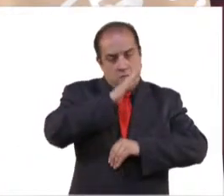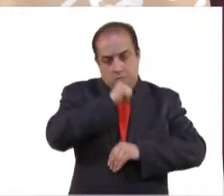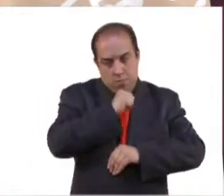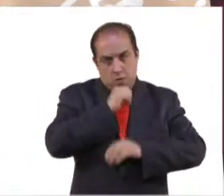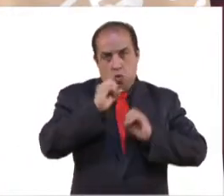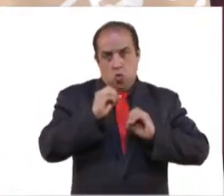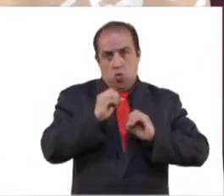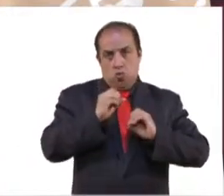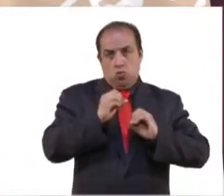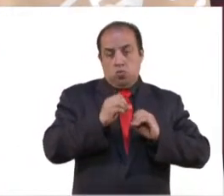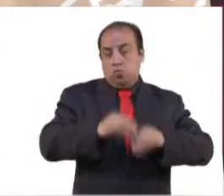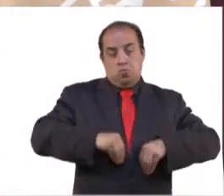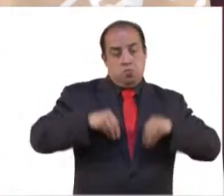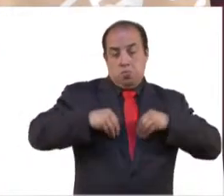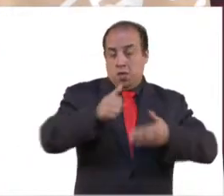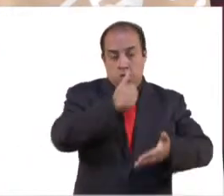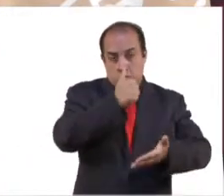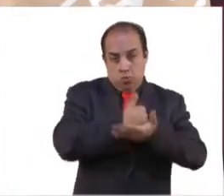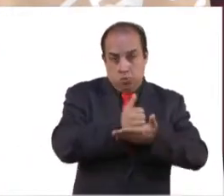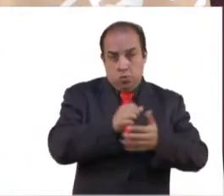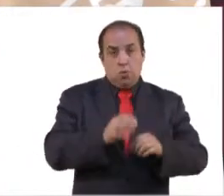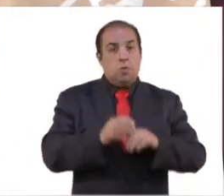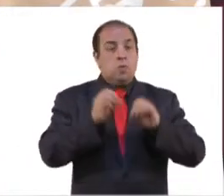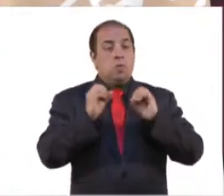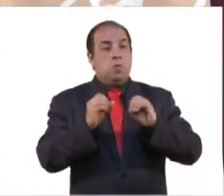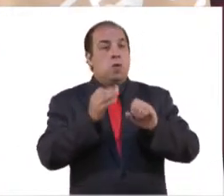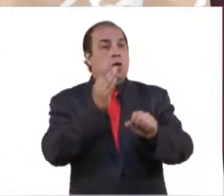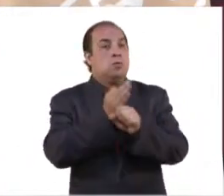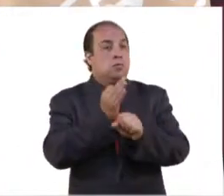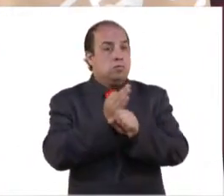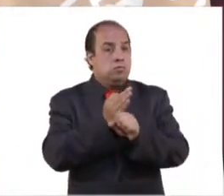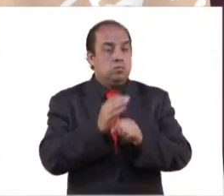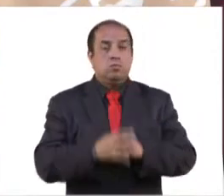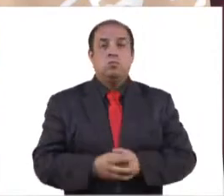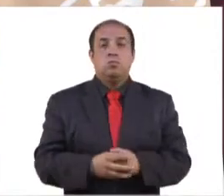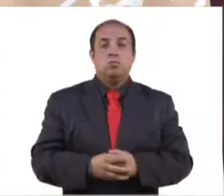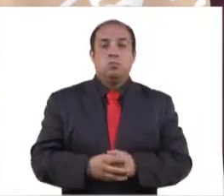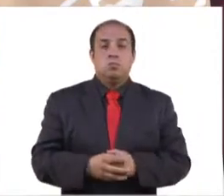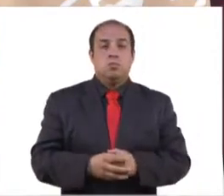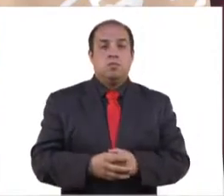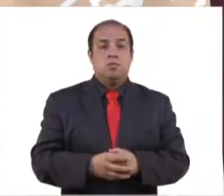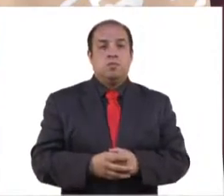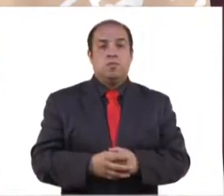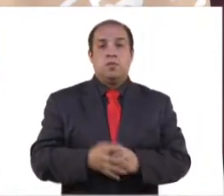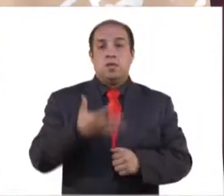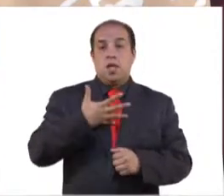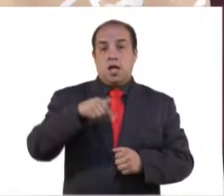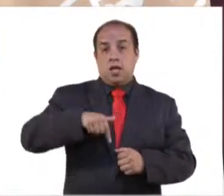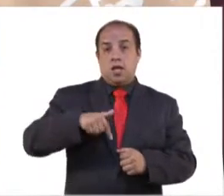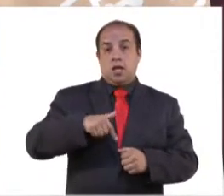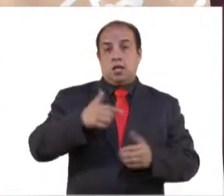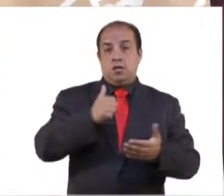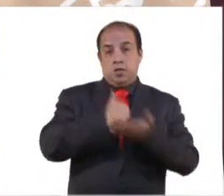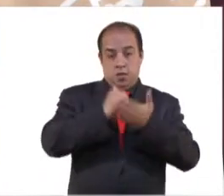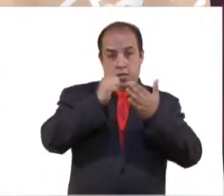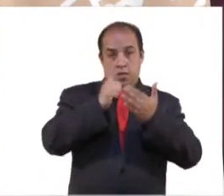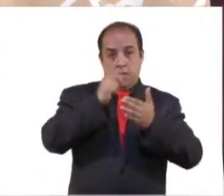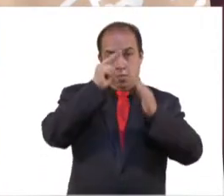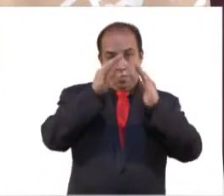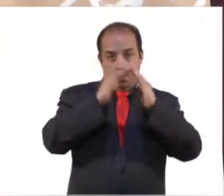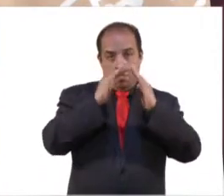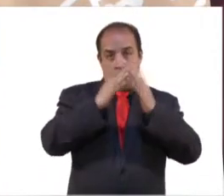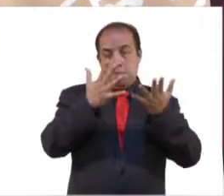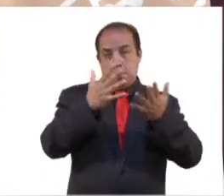hacer o no están en la ciudad o en este momento están domiciliados acá, pero hoy están con un hijo en